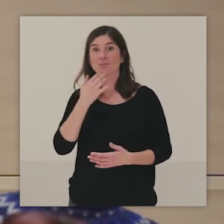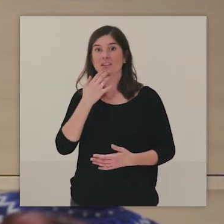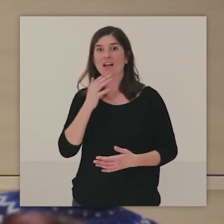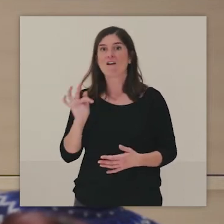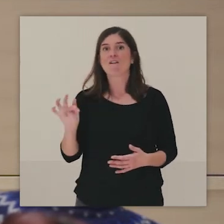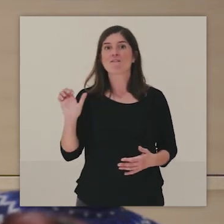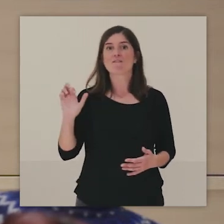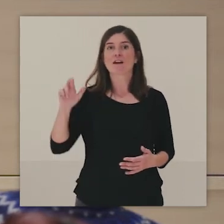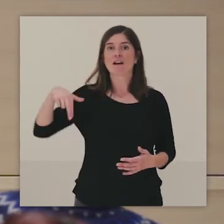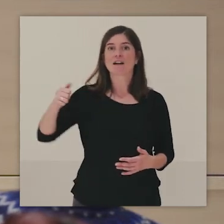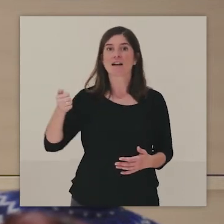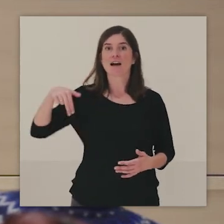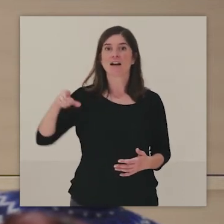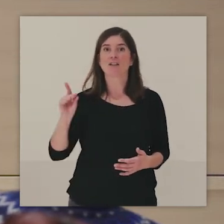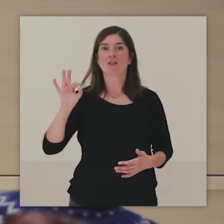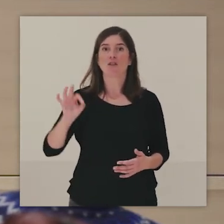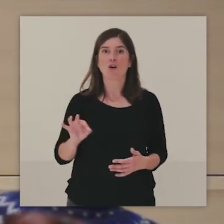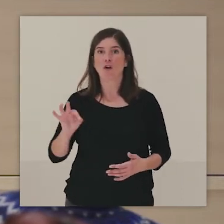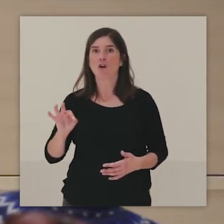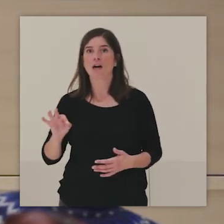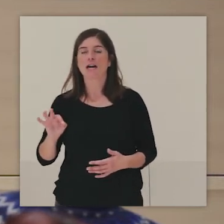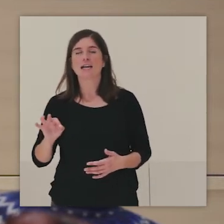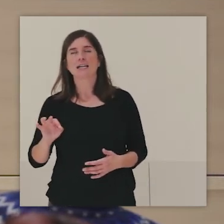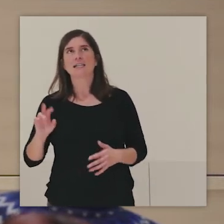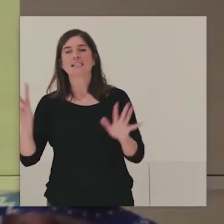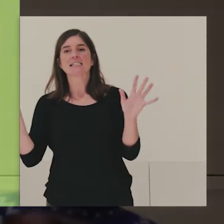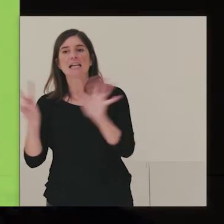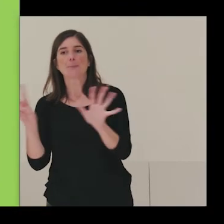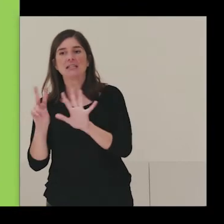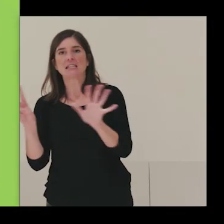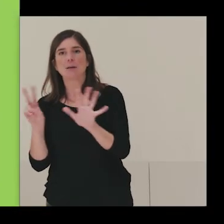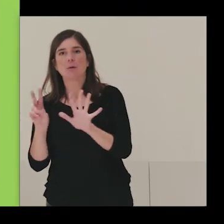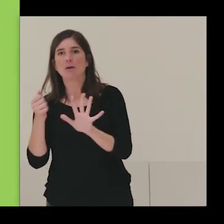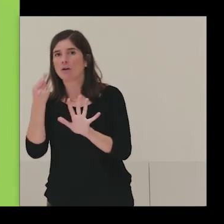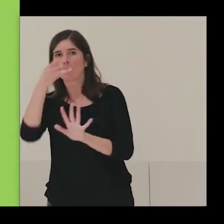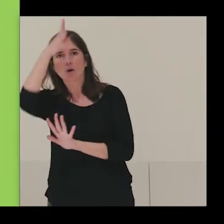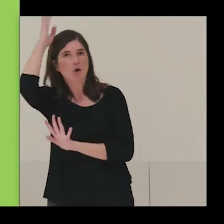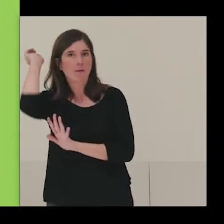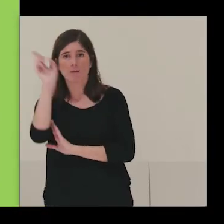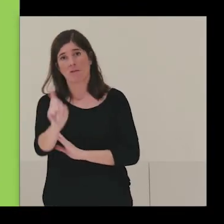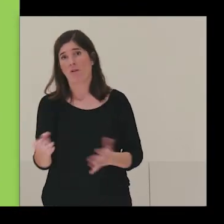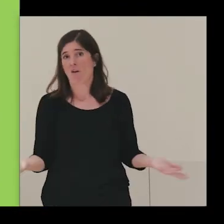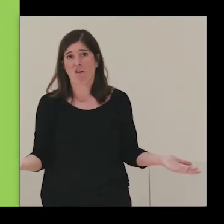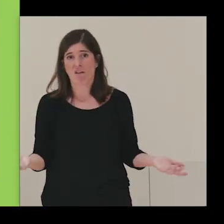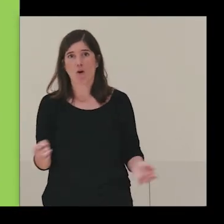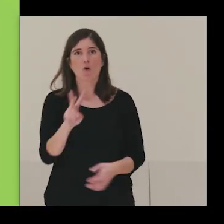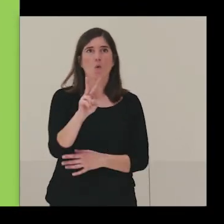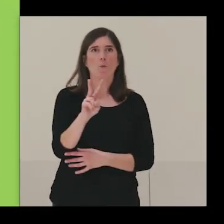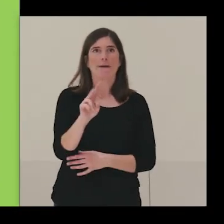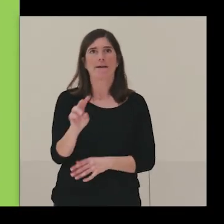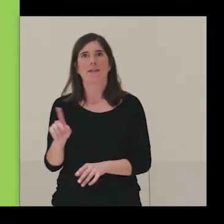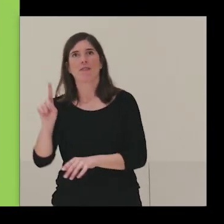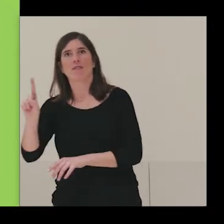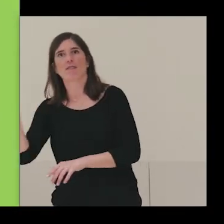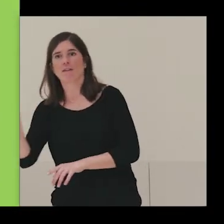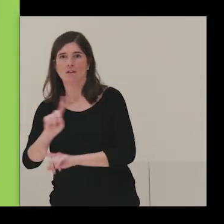Fernando VII lo ponemos en letra en vez de números romanos, porque los números romanos se tienen que evitar. Las cifras, pues las redondeamos, porque efectivamente